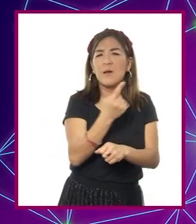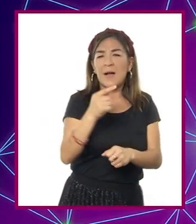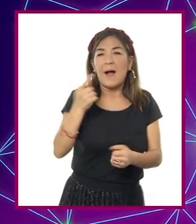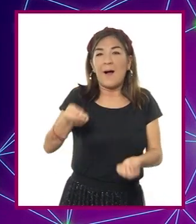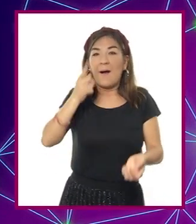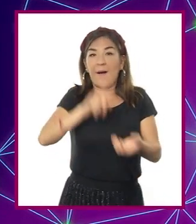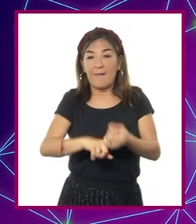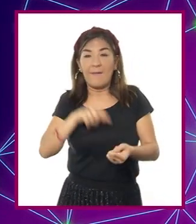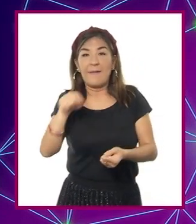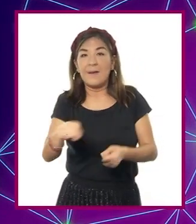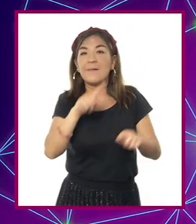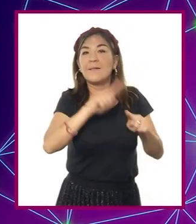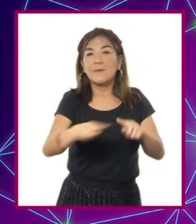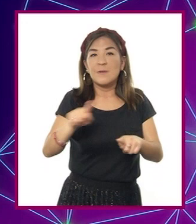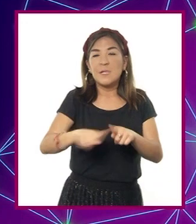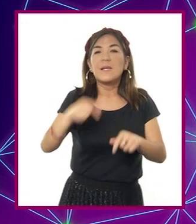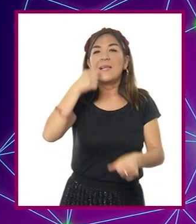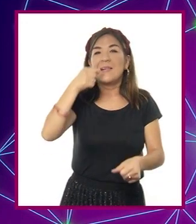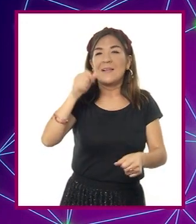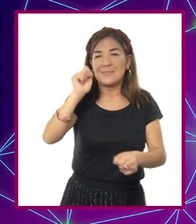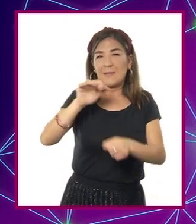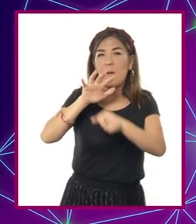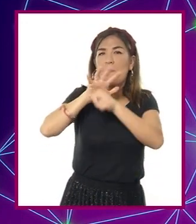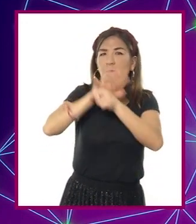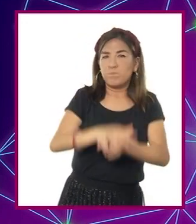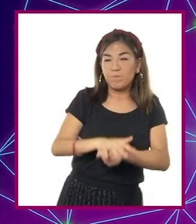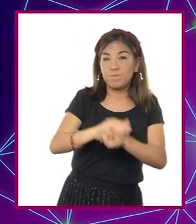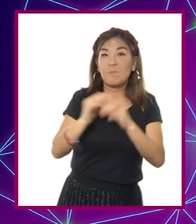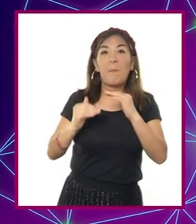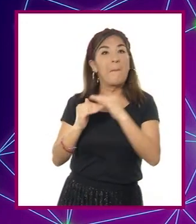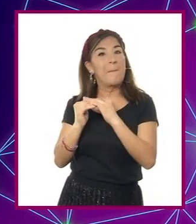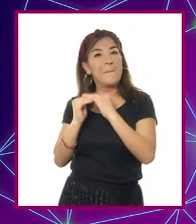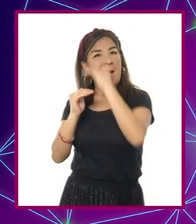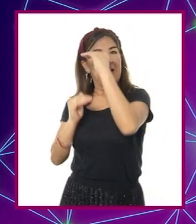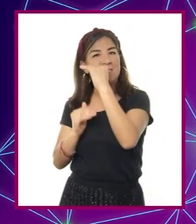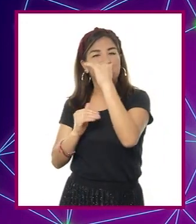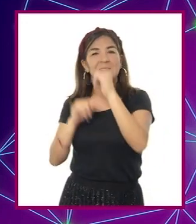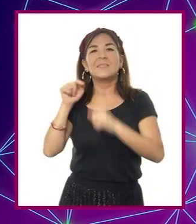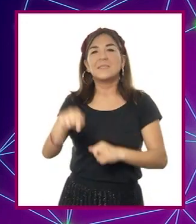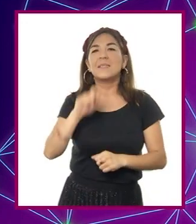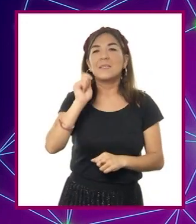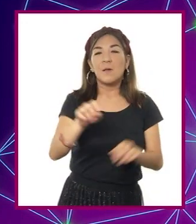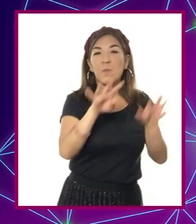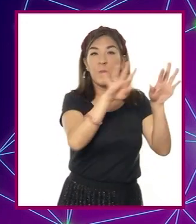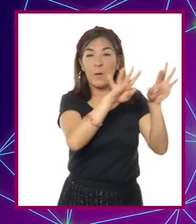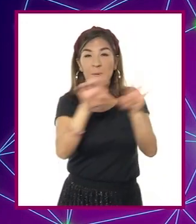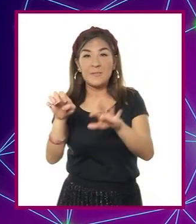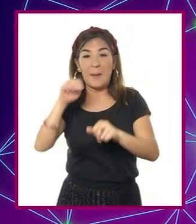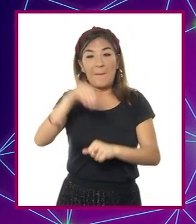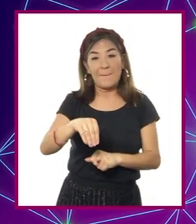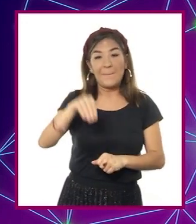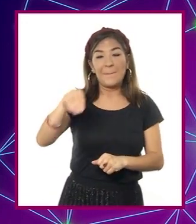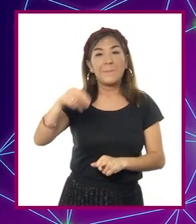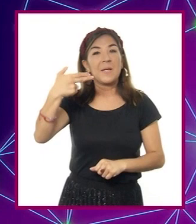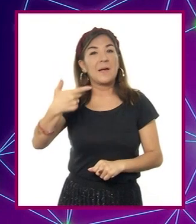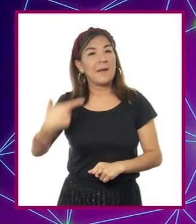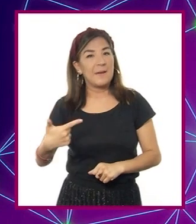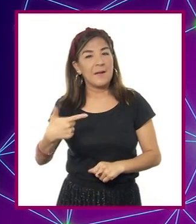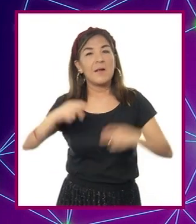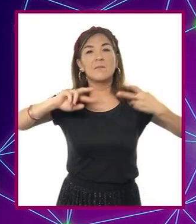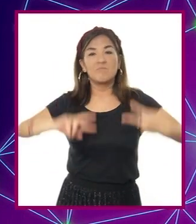variable, es decir, la presión, ha aumentado de 900 milímetros de mercurio